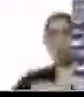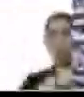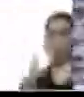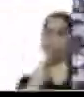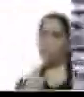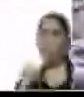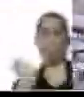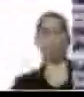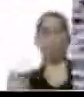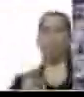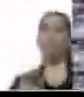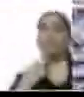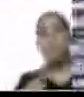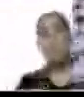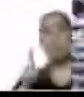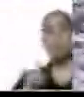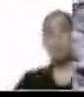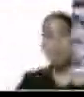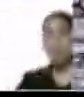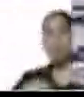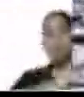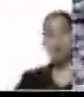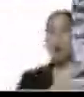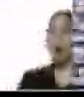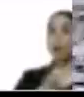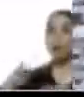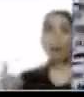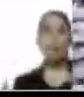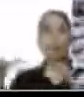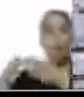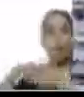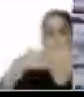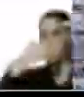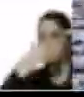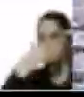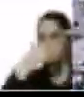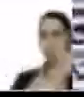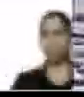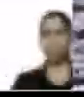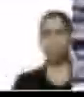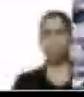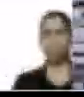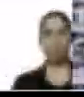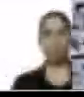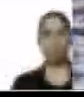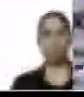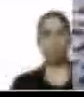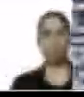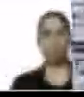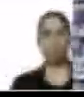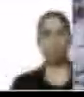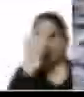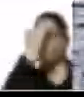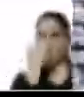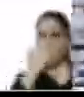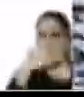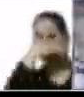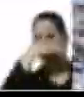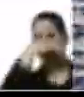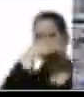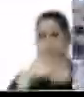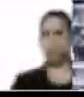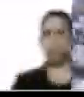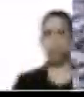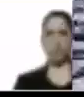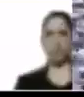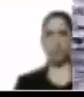costas de Venezuela en un país el más rico en combustibles de toda América? Sí. Y que no tiene un galón de gasolina